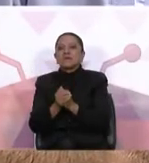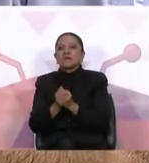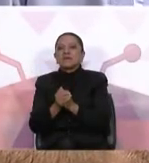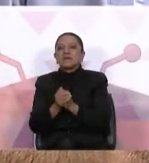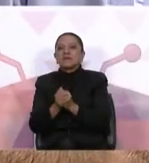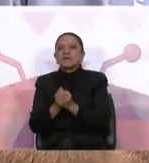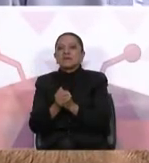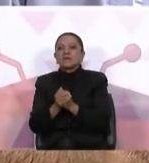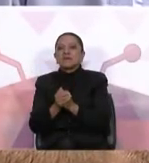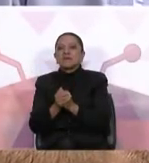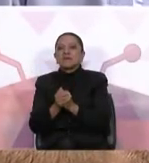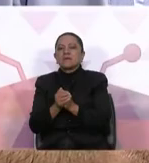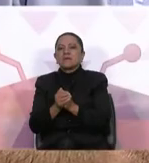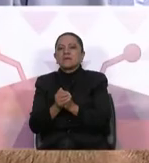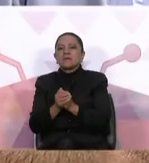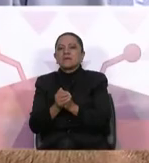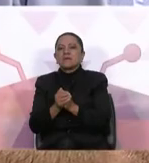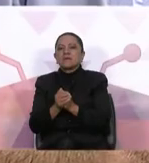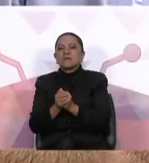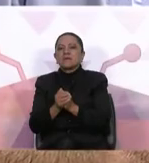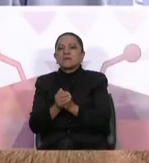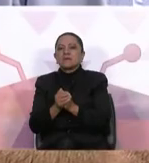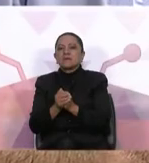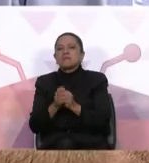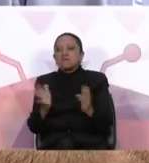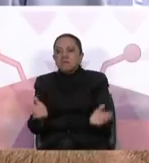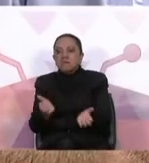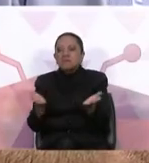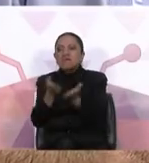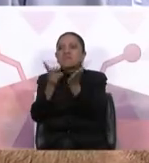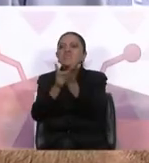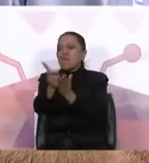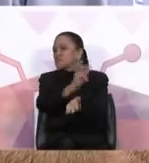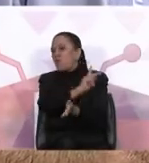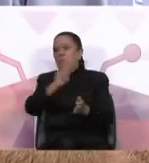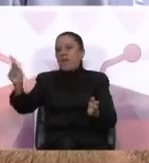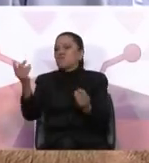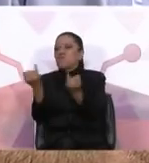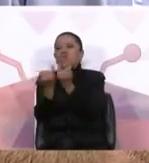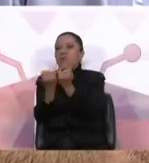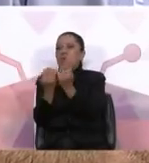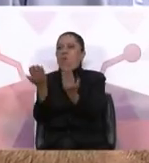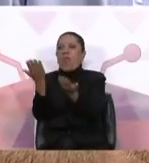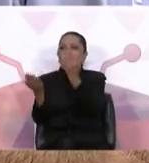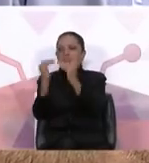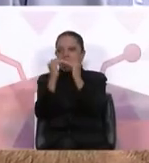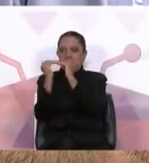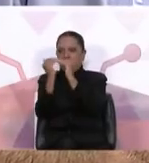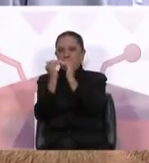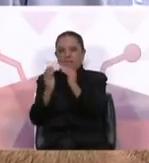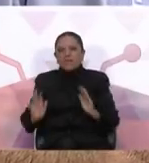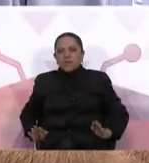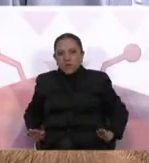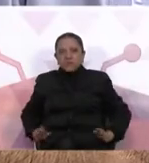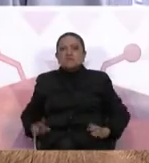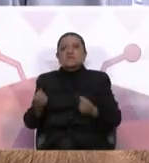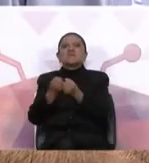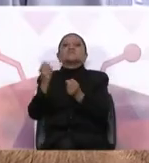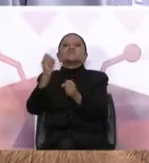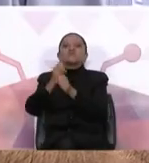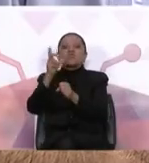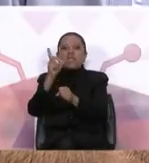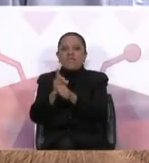hay que fomentar todos los derechos para todos la equidad es una condición para que la ciudad tenga armonía alguna vez ha caído en un acto de corrupción